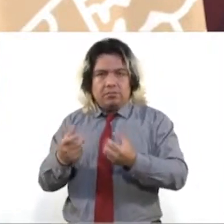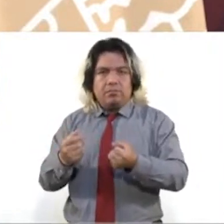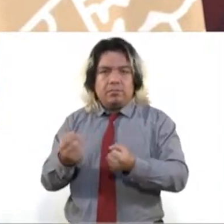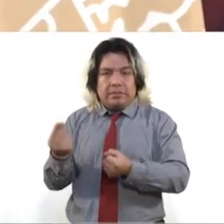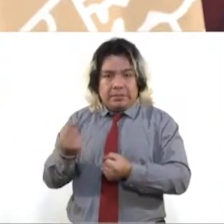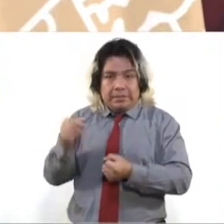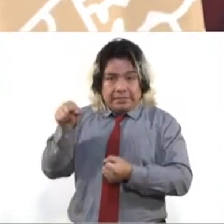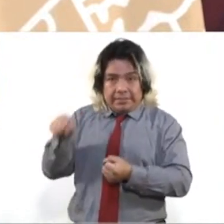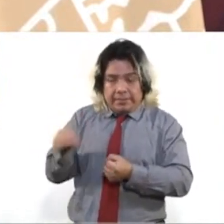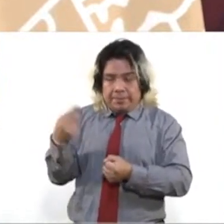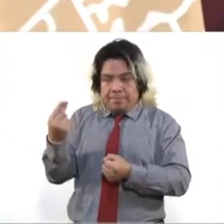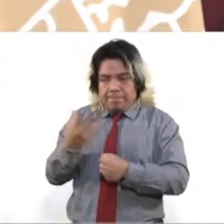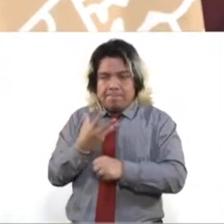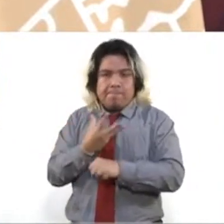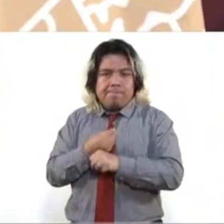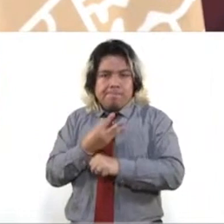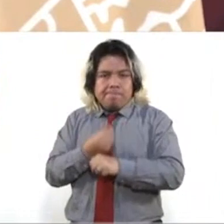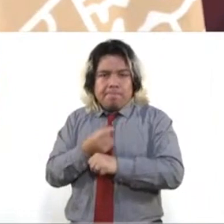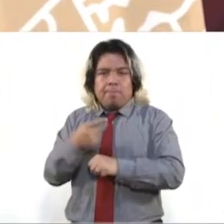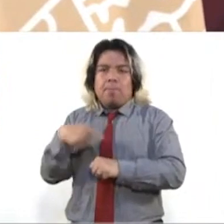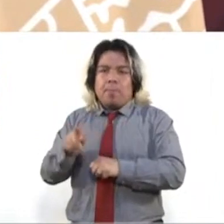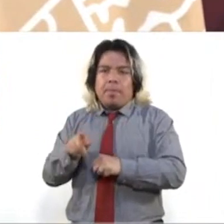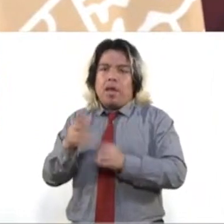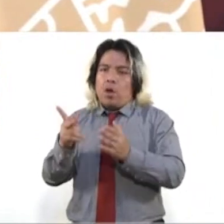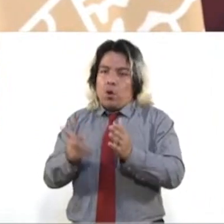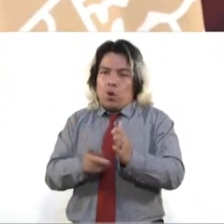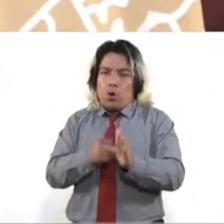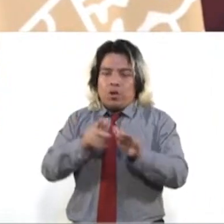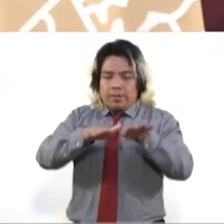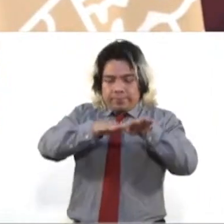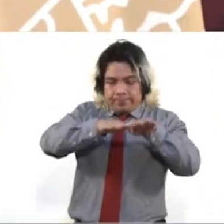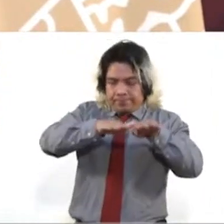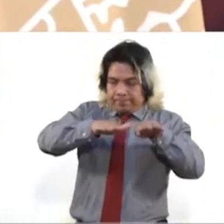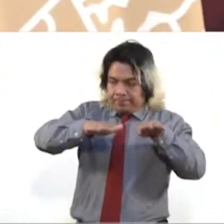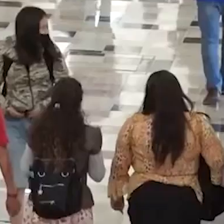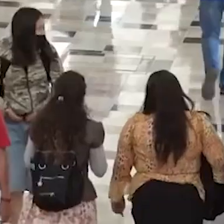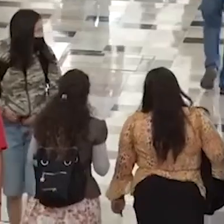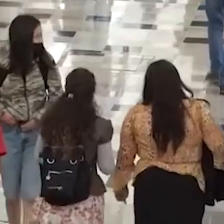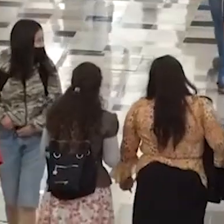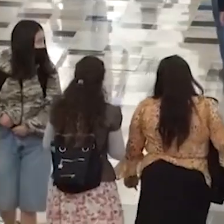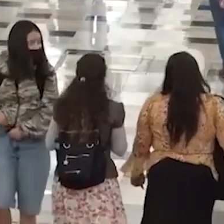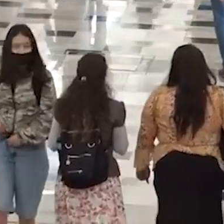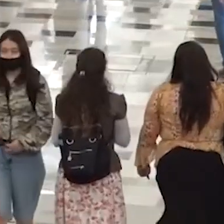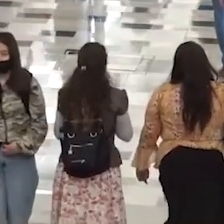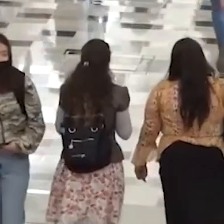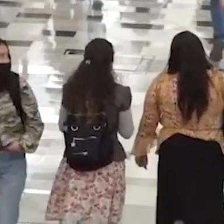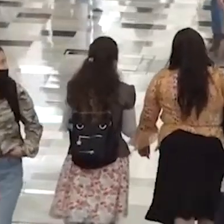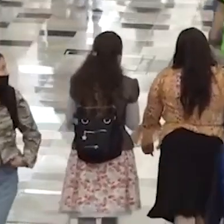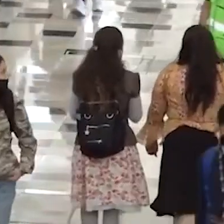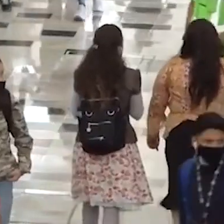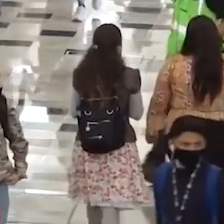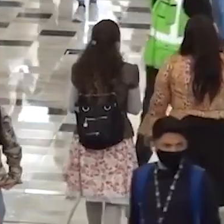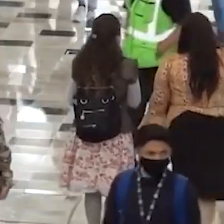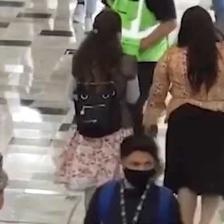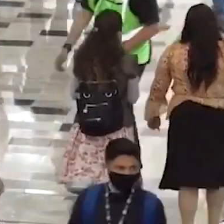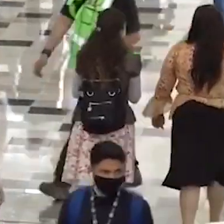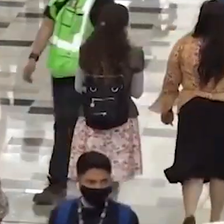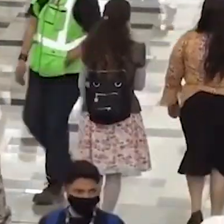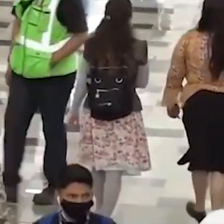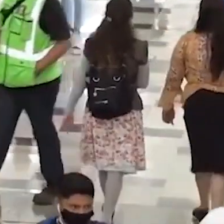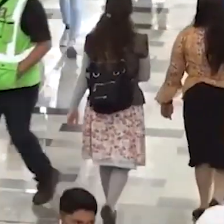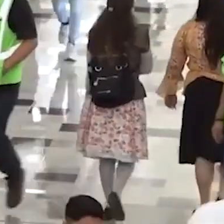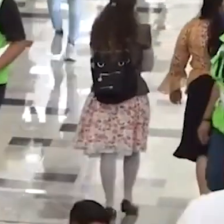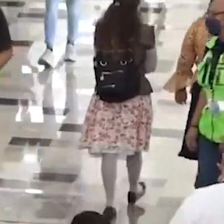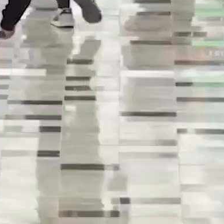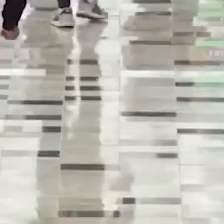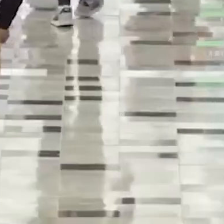hacerse una nueva recimentación de toda la Terminal 2. La mandataria capitalina detalló que en una reunión que